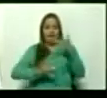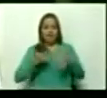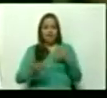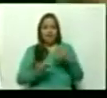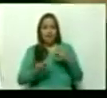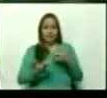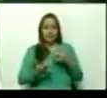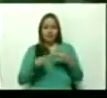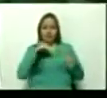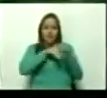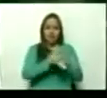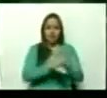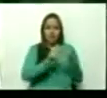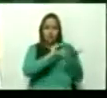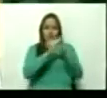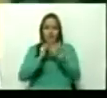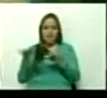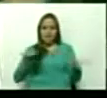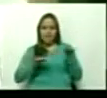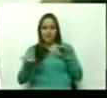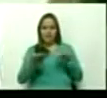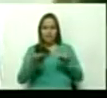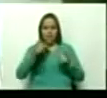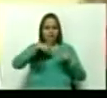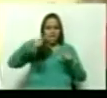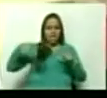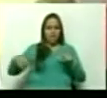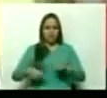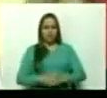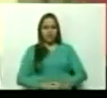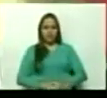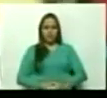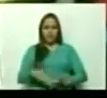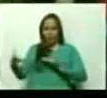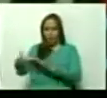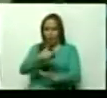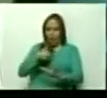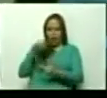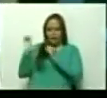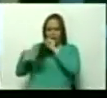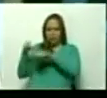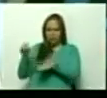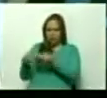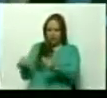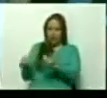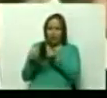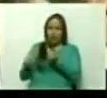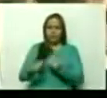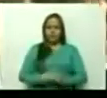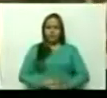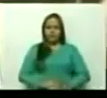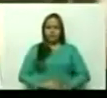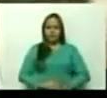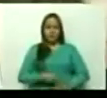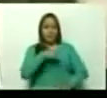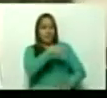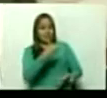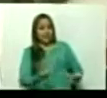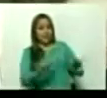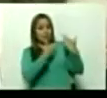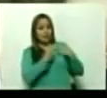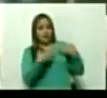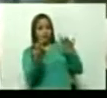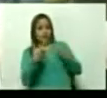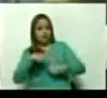las comunidades de servicio eléctrico y la ruta del transformador junto... ¿Recolección de la basura, de los desechos sólidos? Bueno, ese es la responsabilidad número